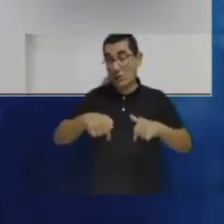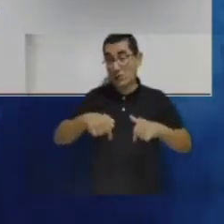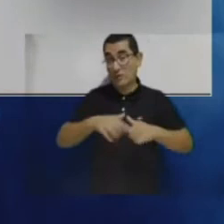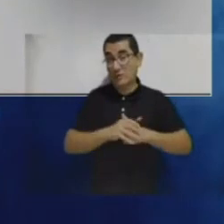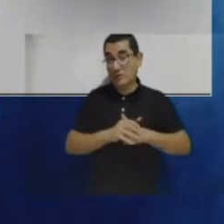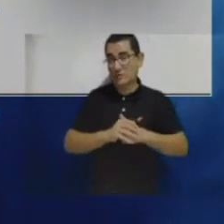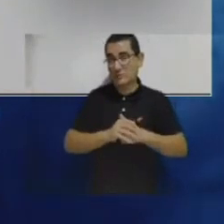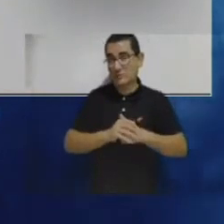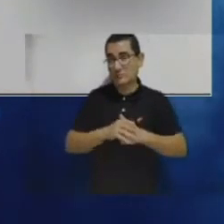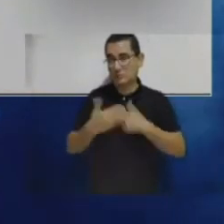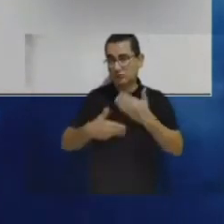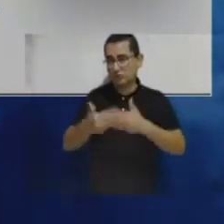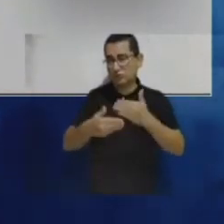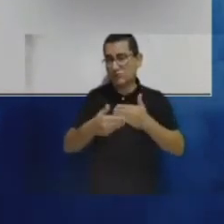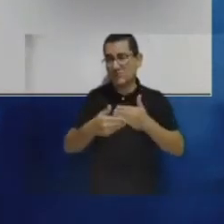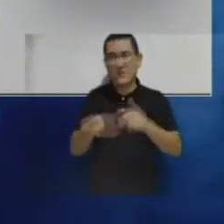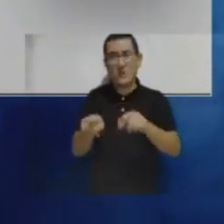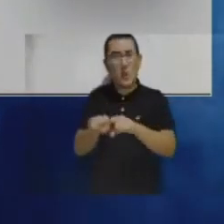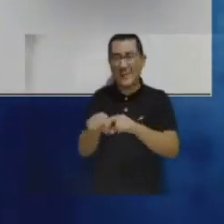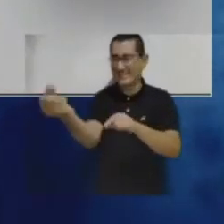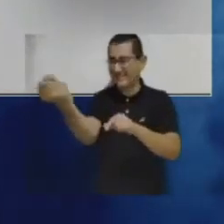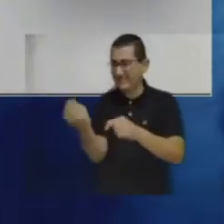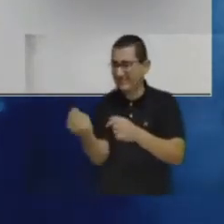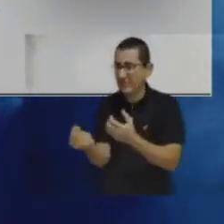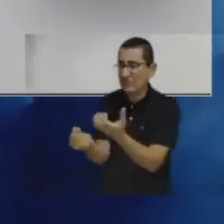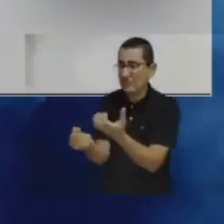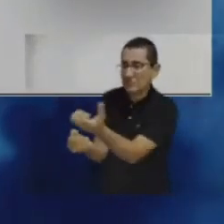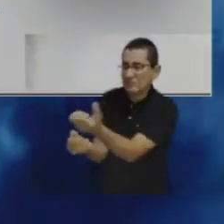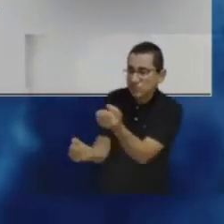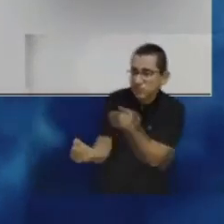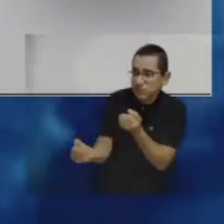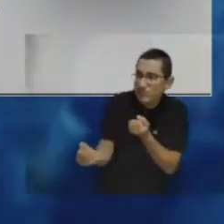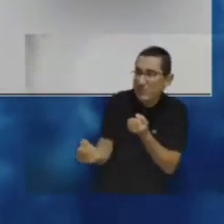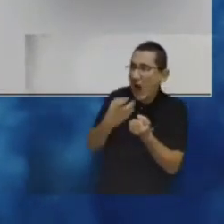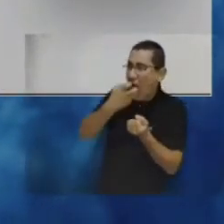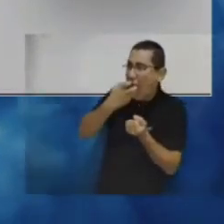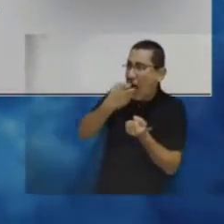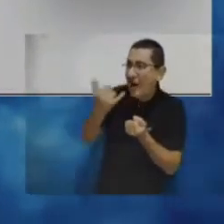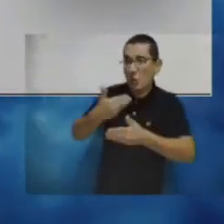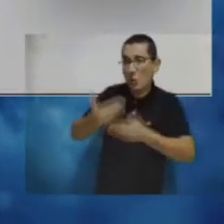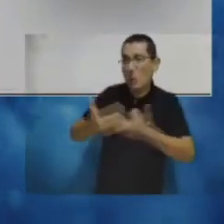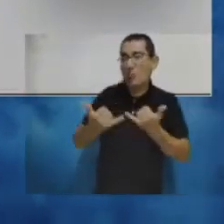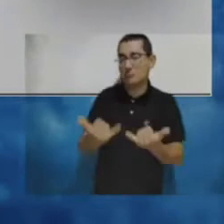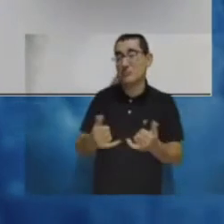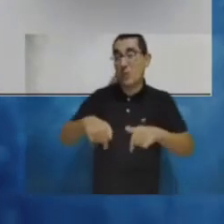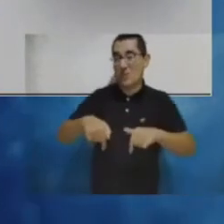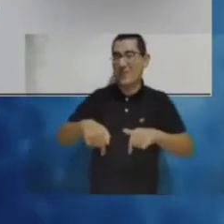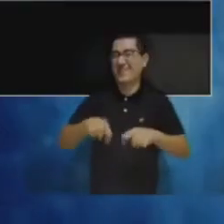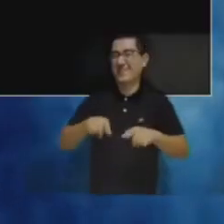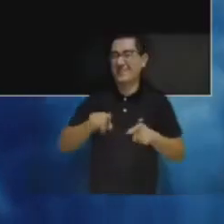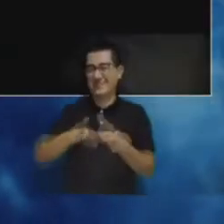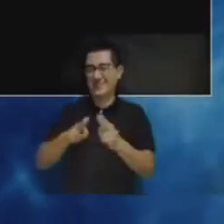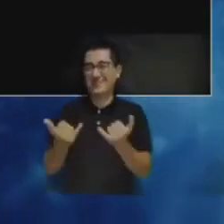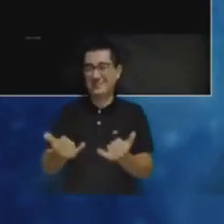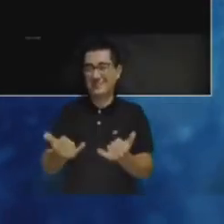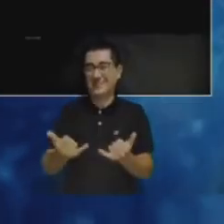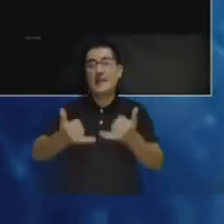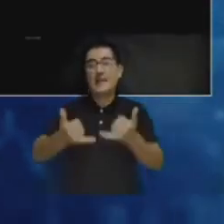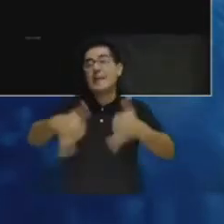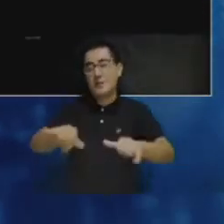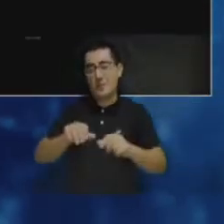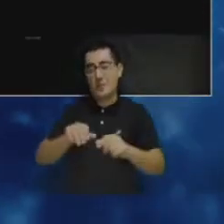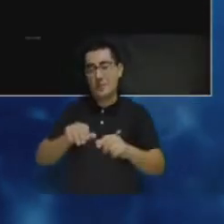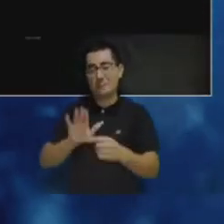horno. Yo con esto termino mi presentación, quedo atento a las preguntas que se den en el